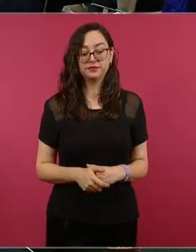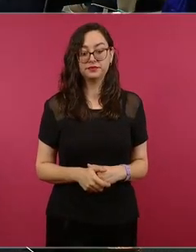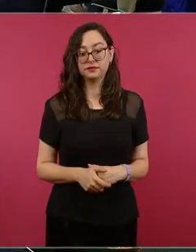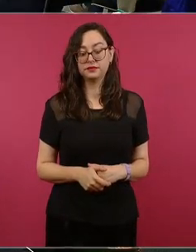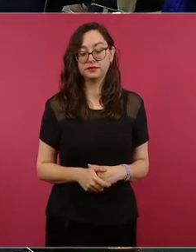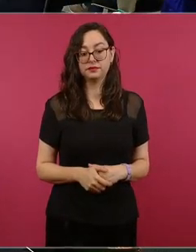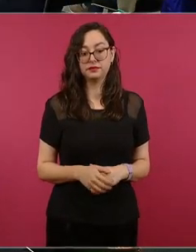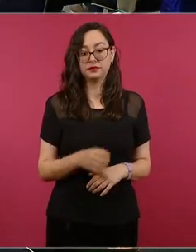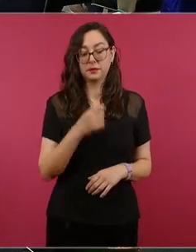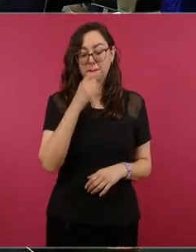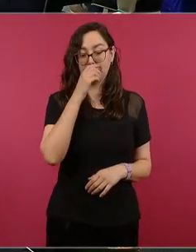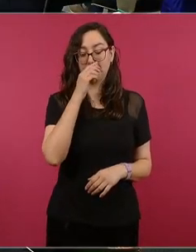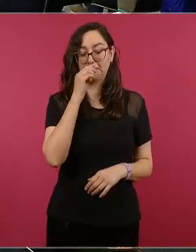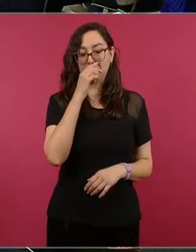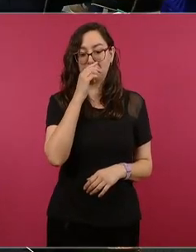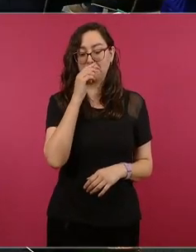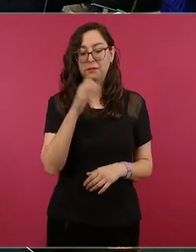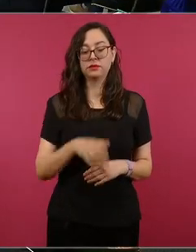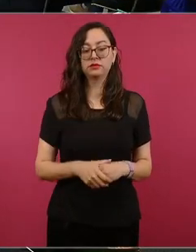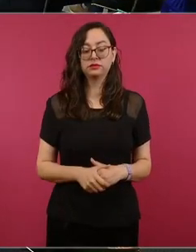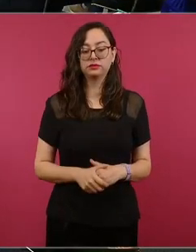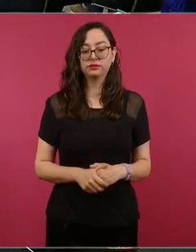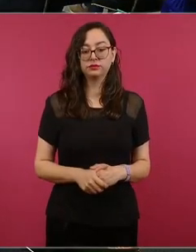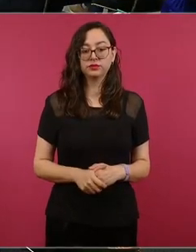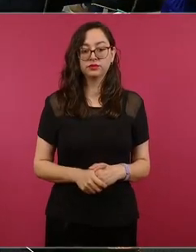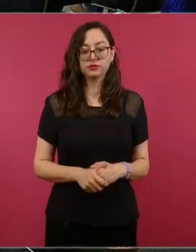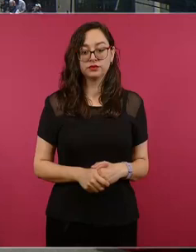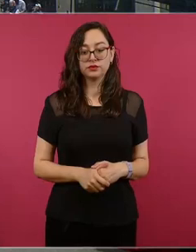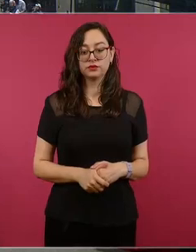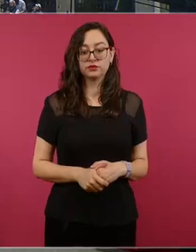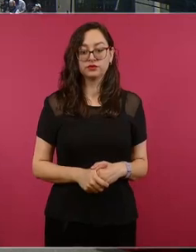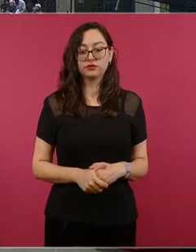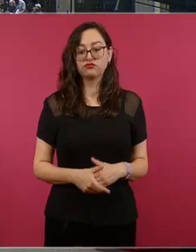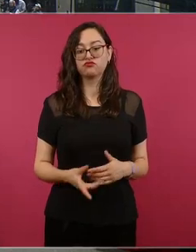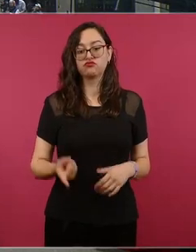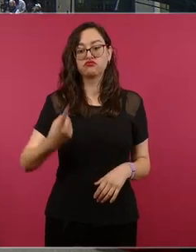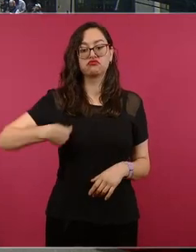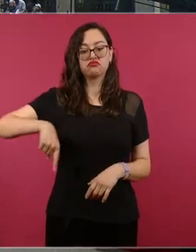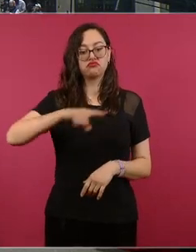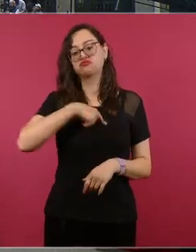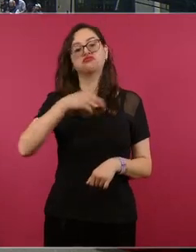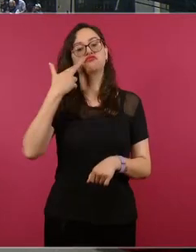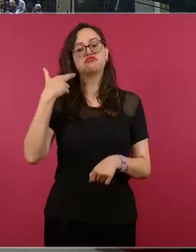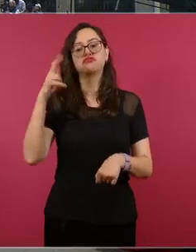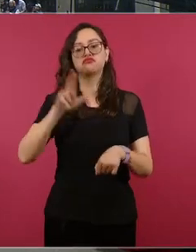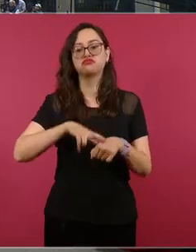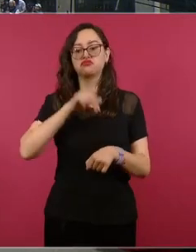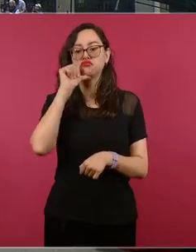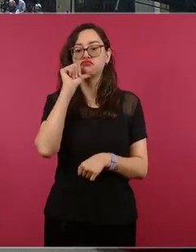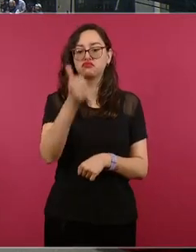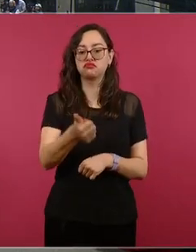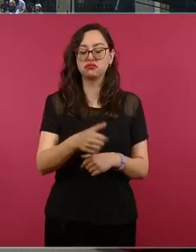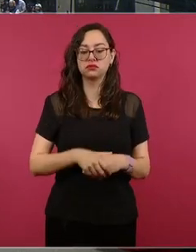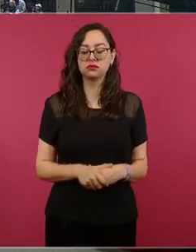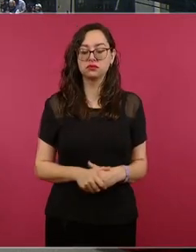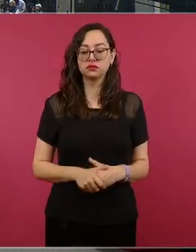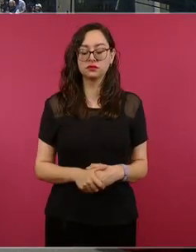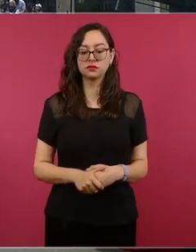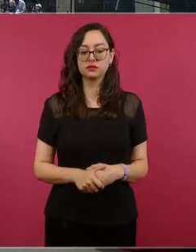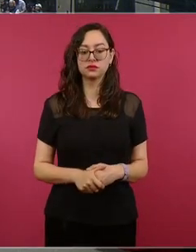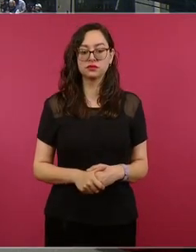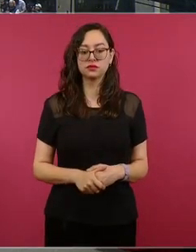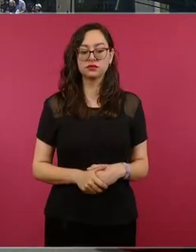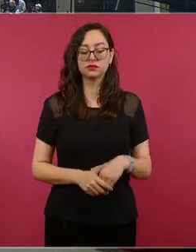y pues nosotros no somos ladrones. ¿Cuál es el cuento